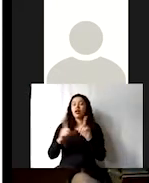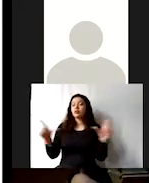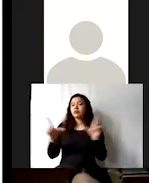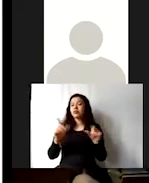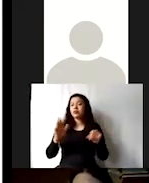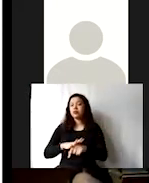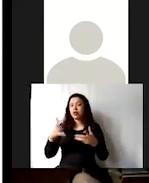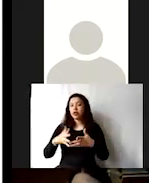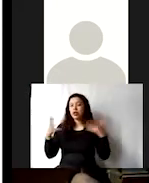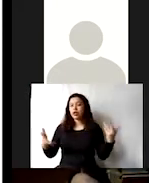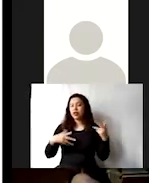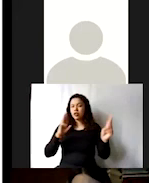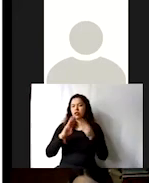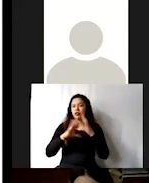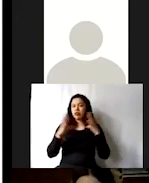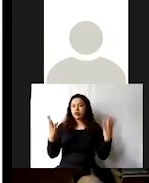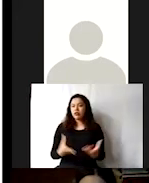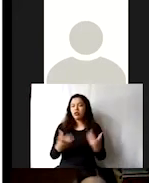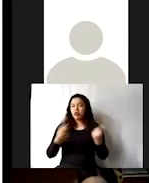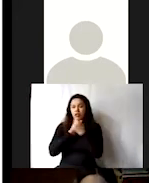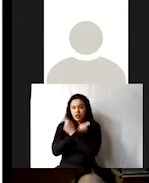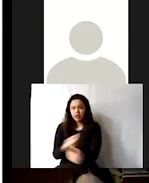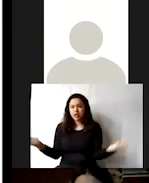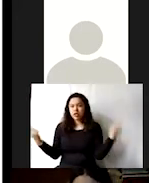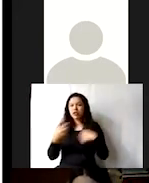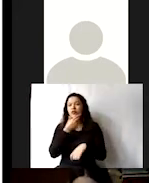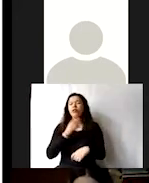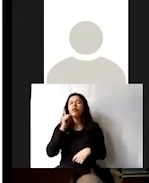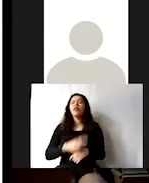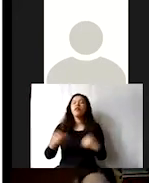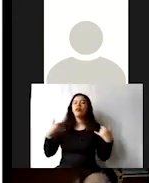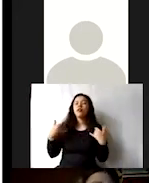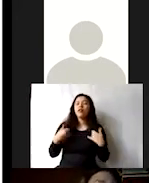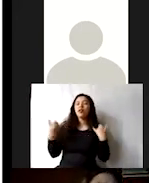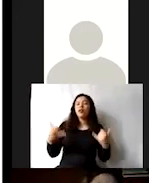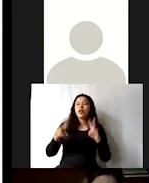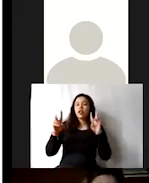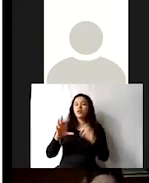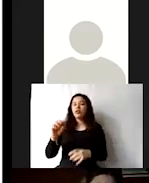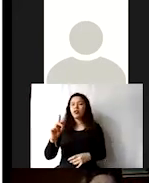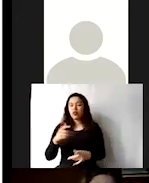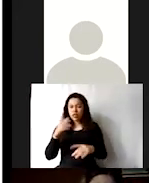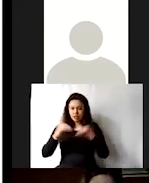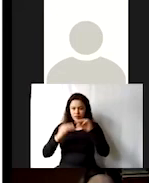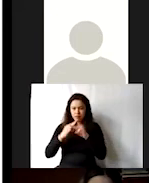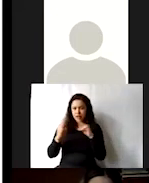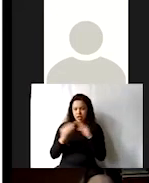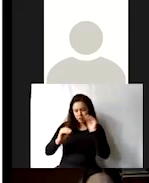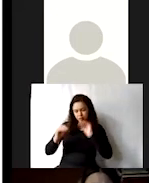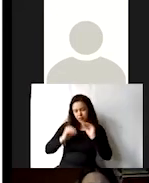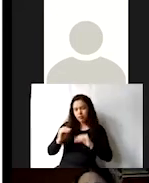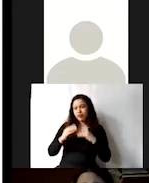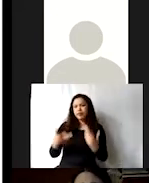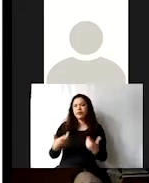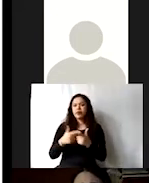alguien que produce mucho material para niños, niñas y adolescentes en temas de ODS. Hay algunas otras, por ejemplo, el grupo